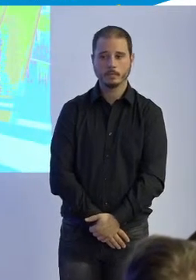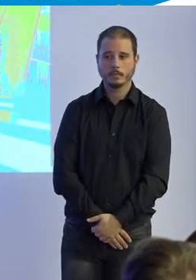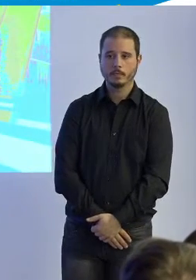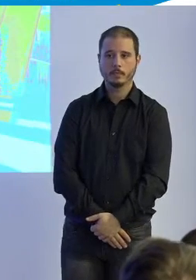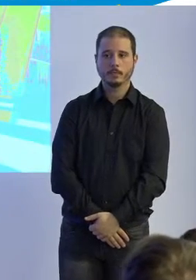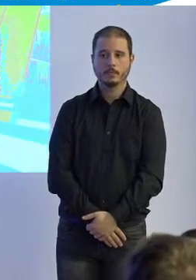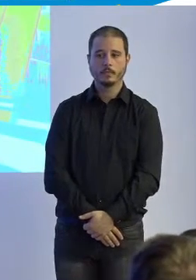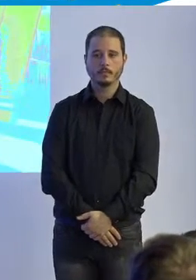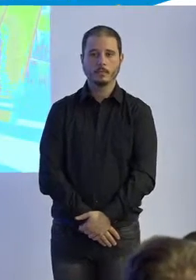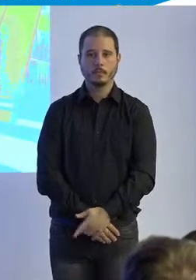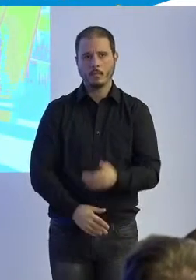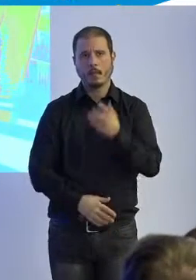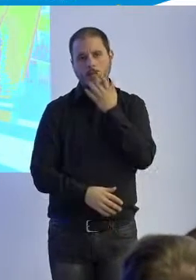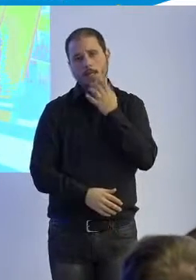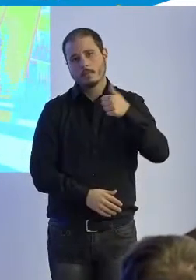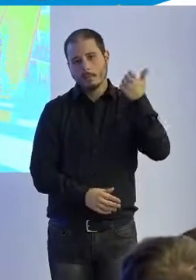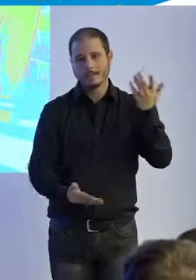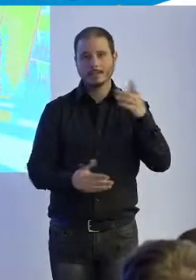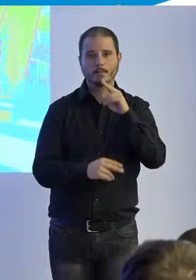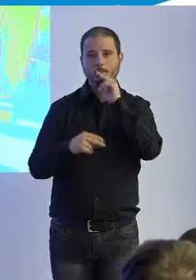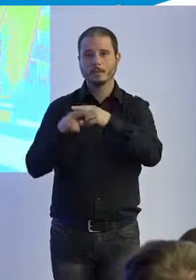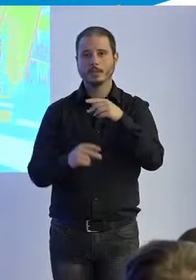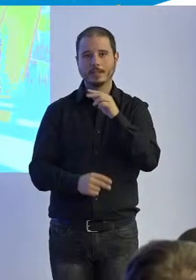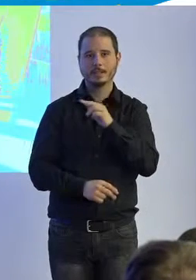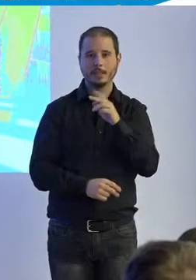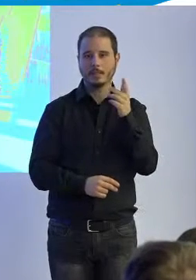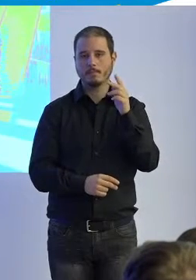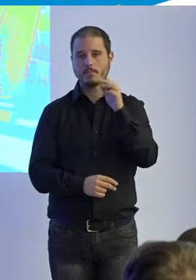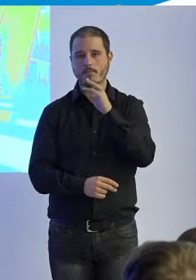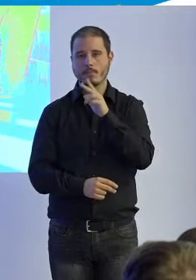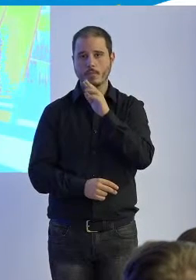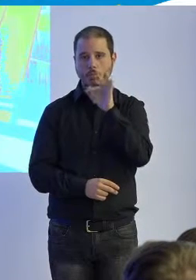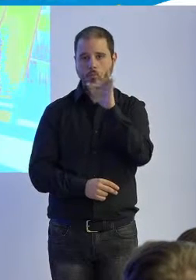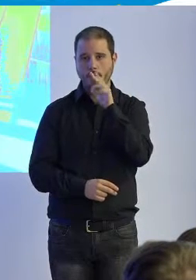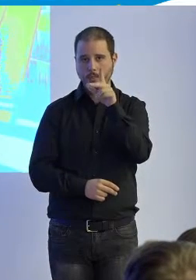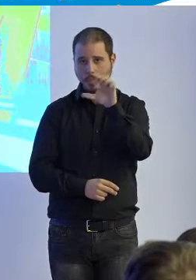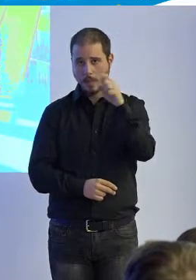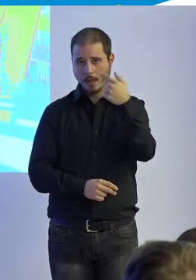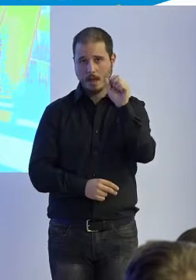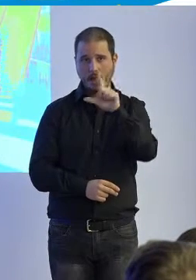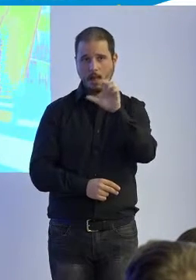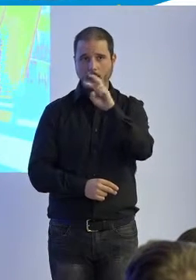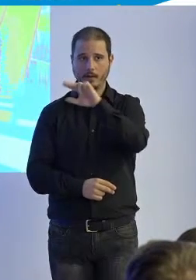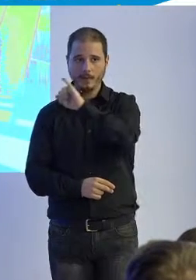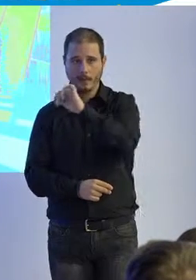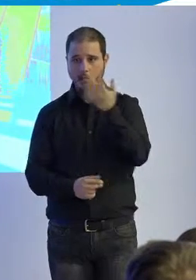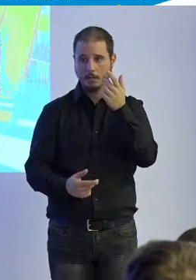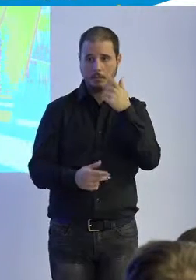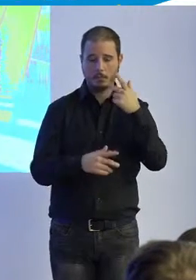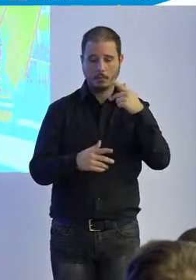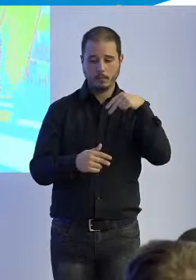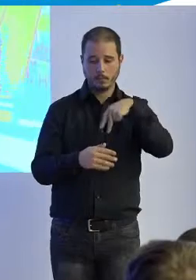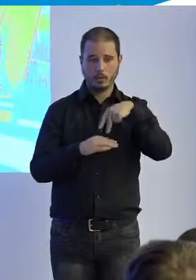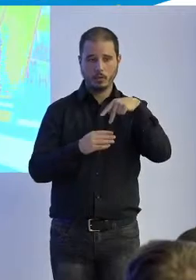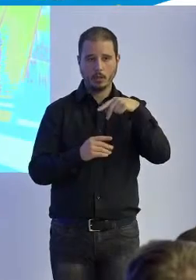Bueno, había otros dos ejemplos, uno que se llama The Gallery, que la solución que han tomado, en vez de que la persona se desplaza en la plataforma.